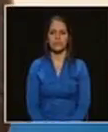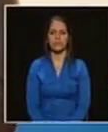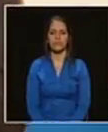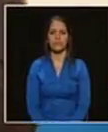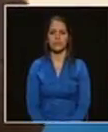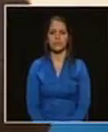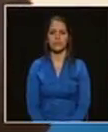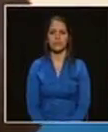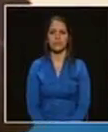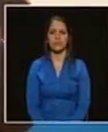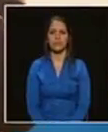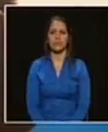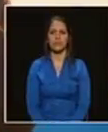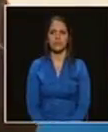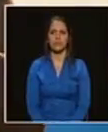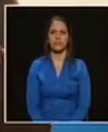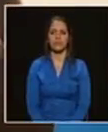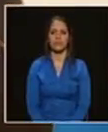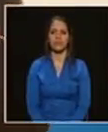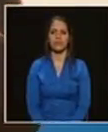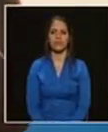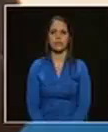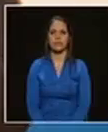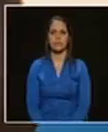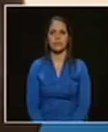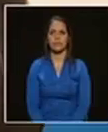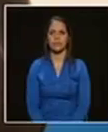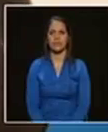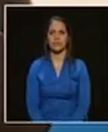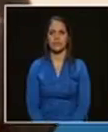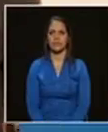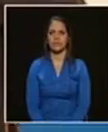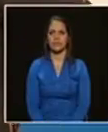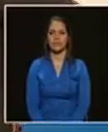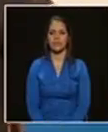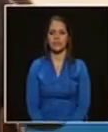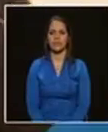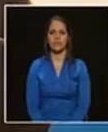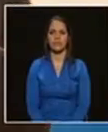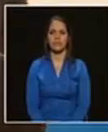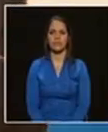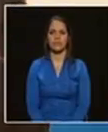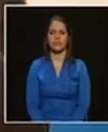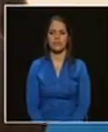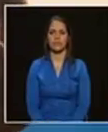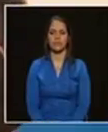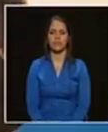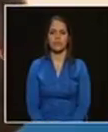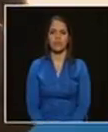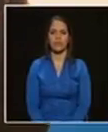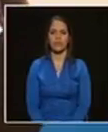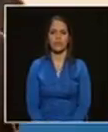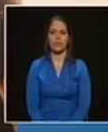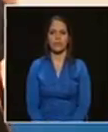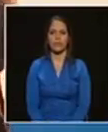quiero representar la pantalla y esta es una igualdad que nosotros